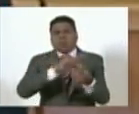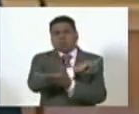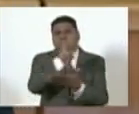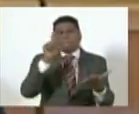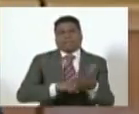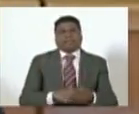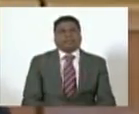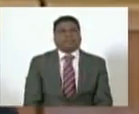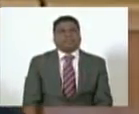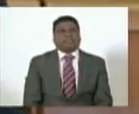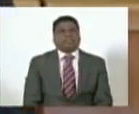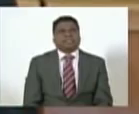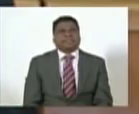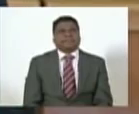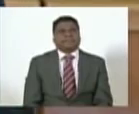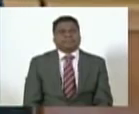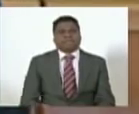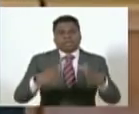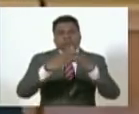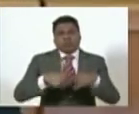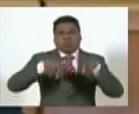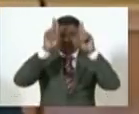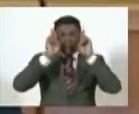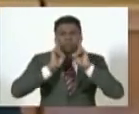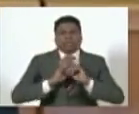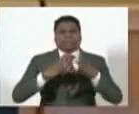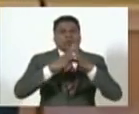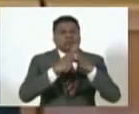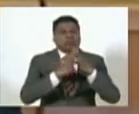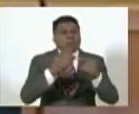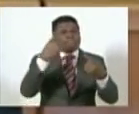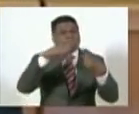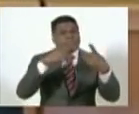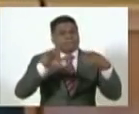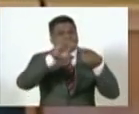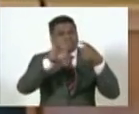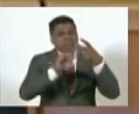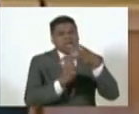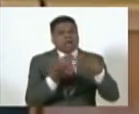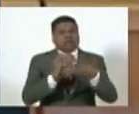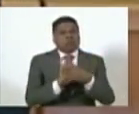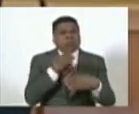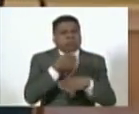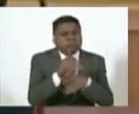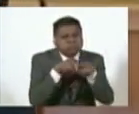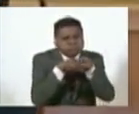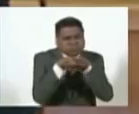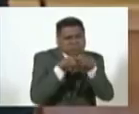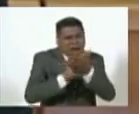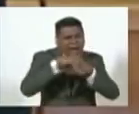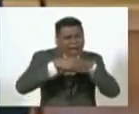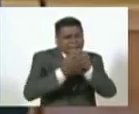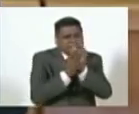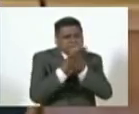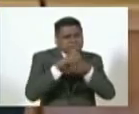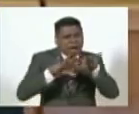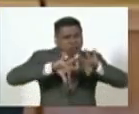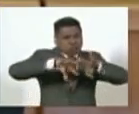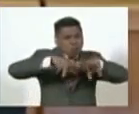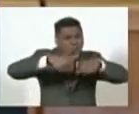Bolivariana, en su depuración de elementos infiltrados o de elementos que se han corrompido con los